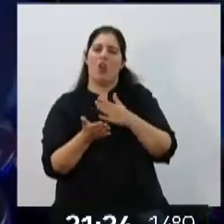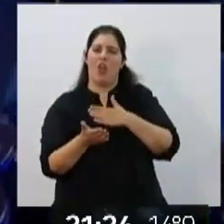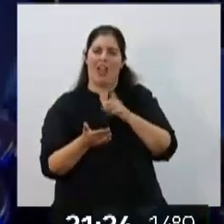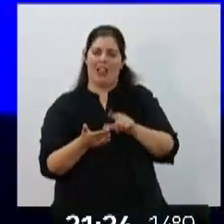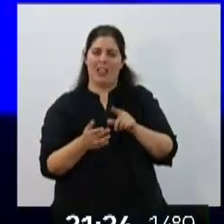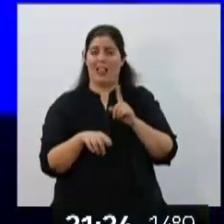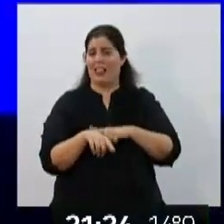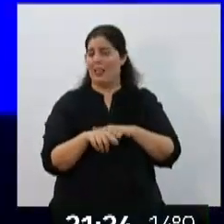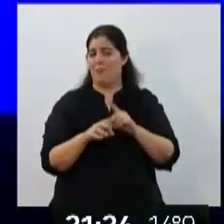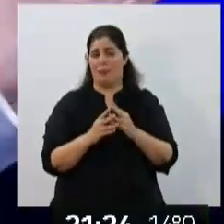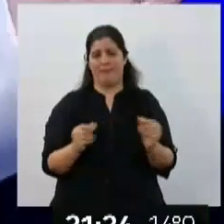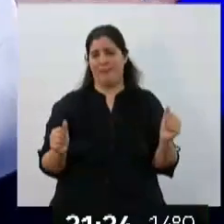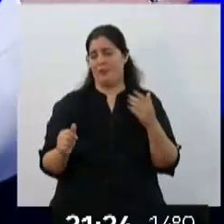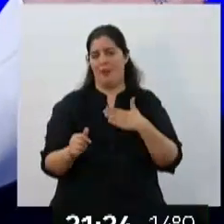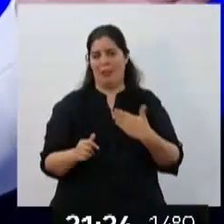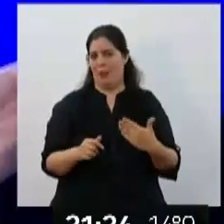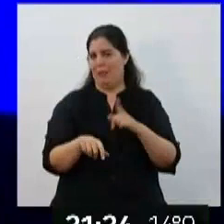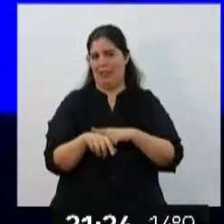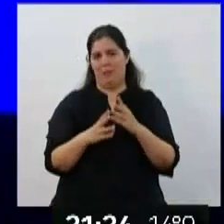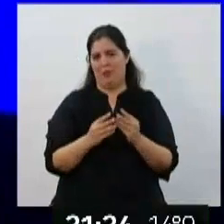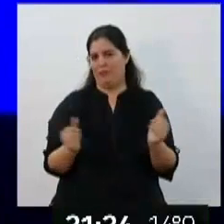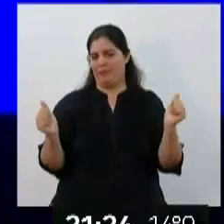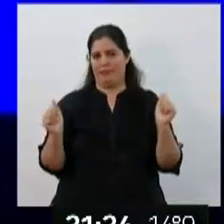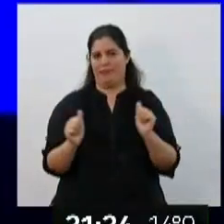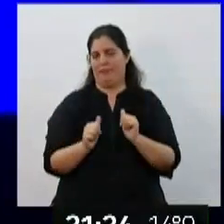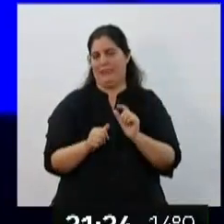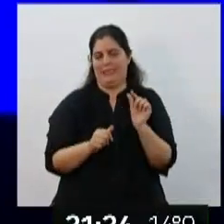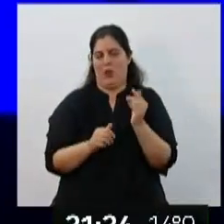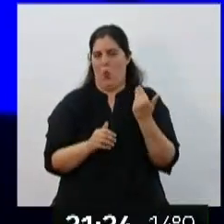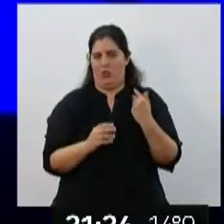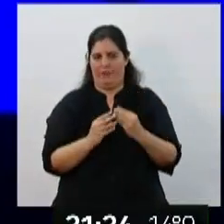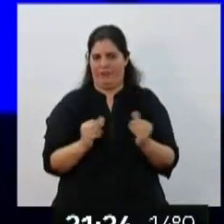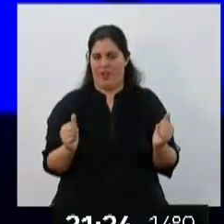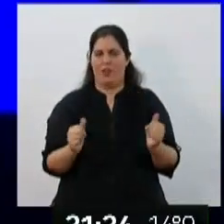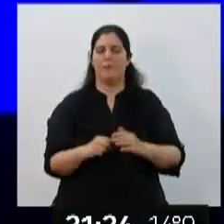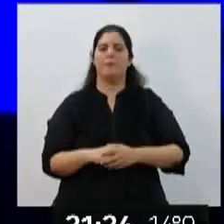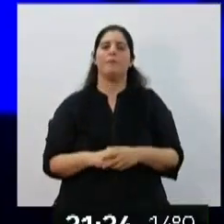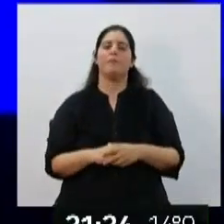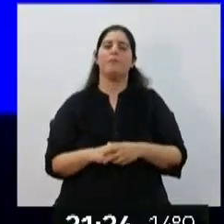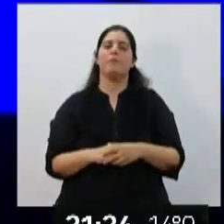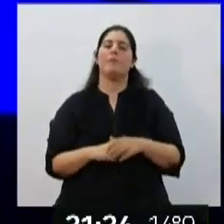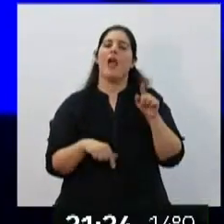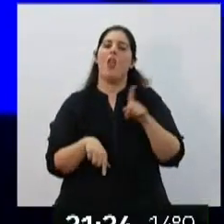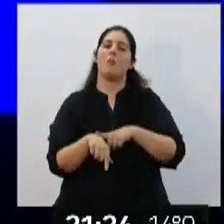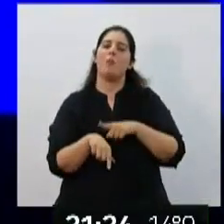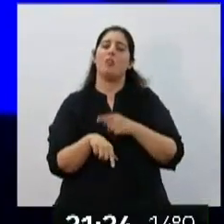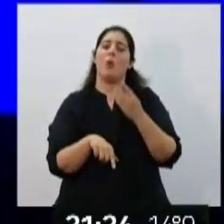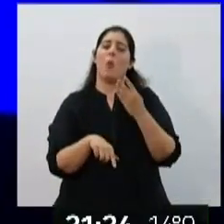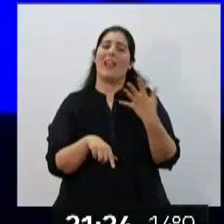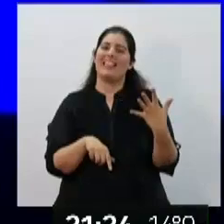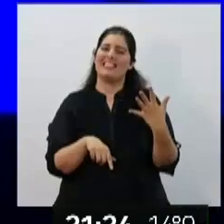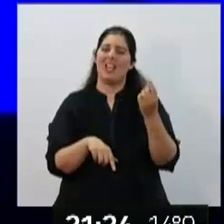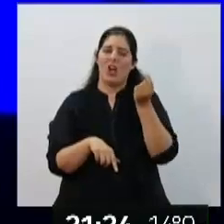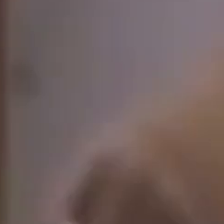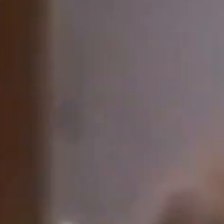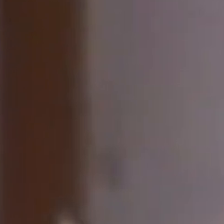tiempo. Lamentablemente, ¿perdón? Se terminó el tiempo hace unos segundos. El turno son 45 segundos,